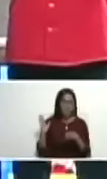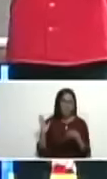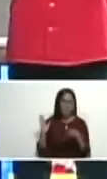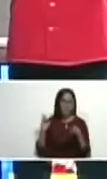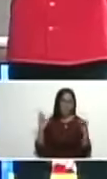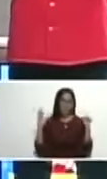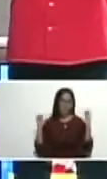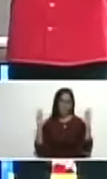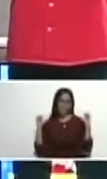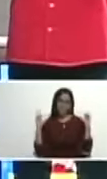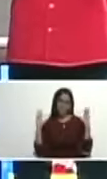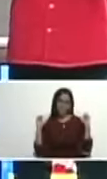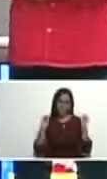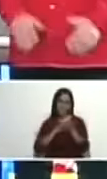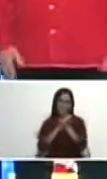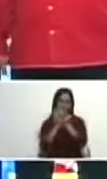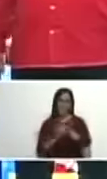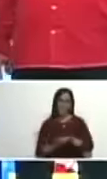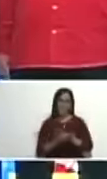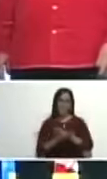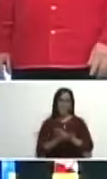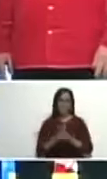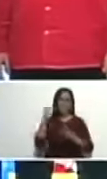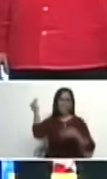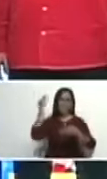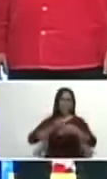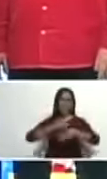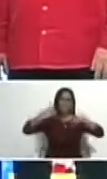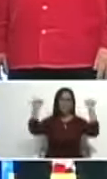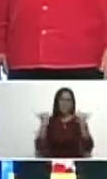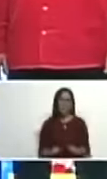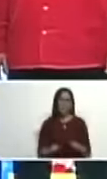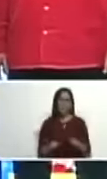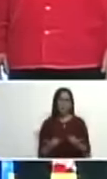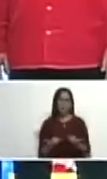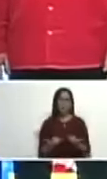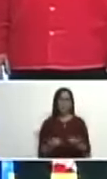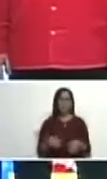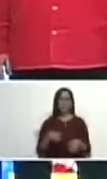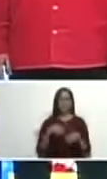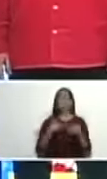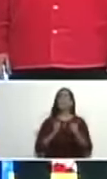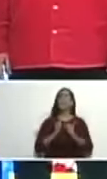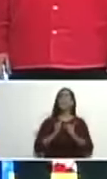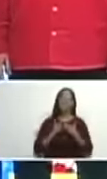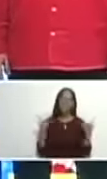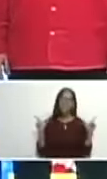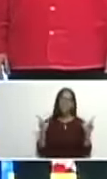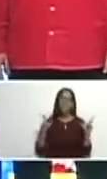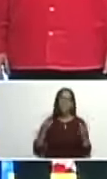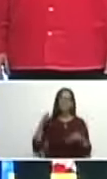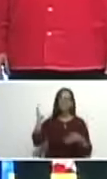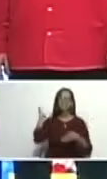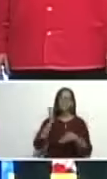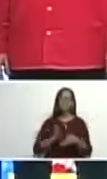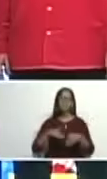leave sanction now, Biden, leave sanction